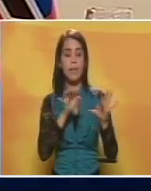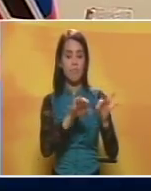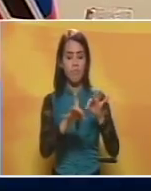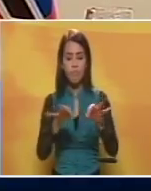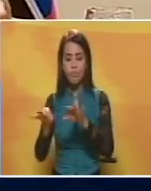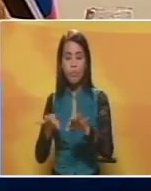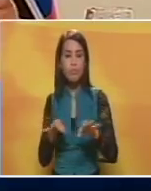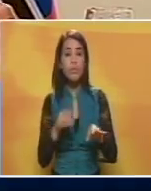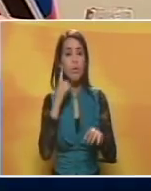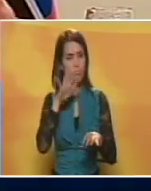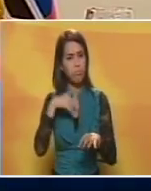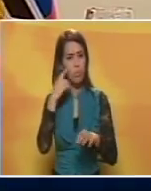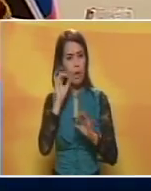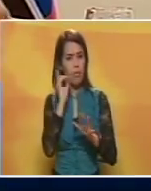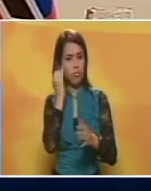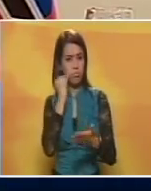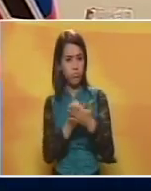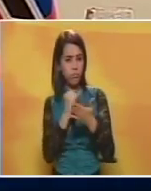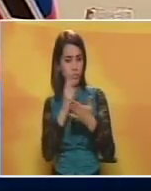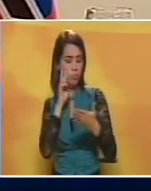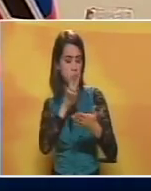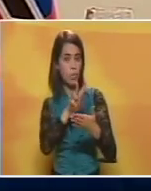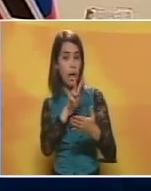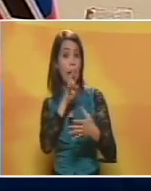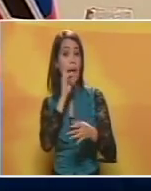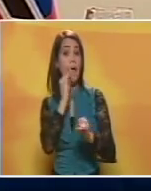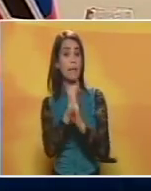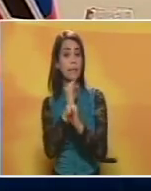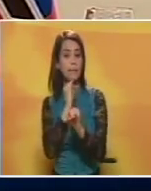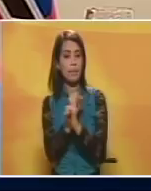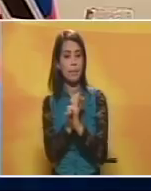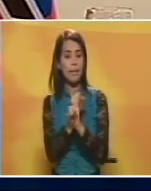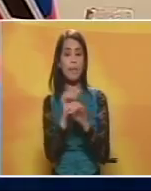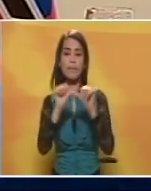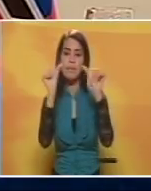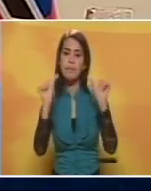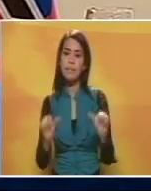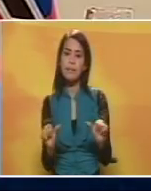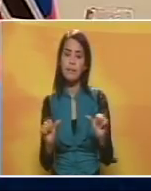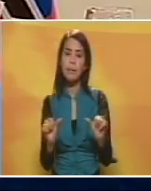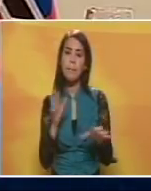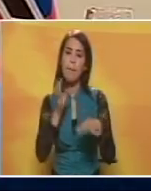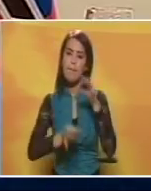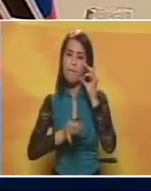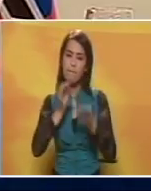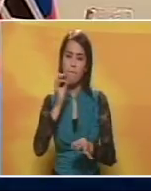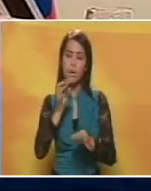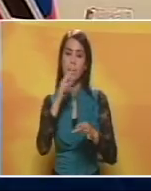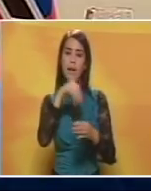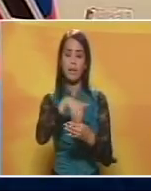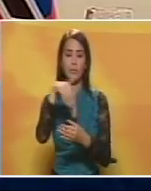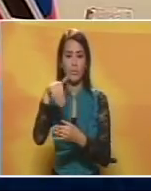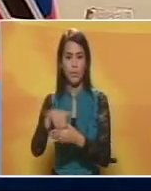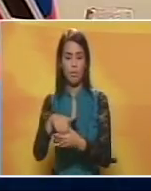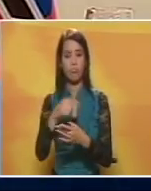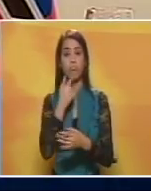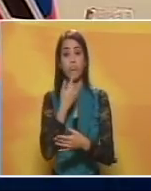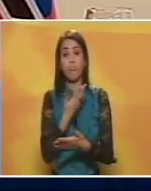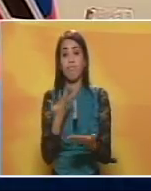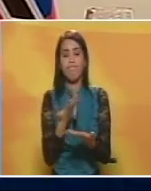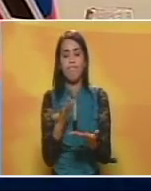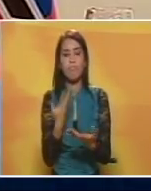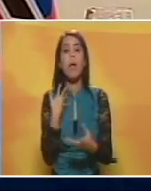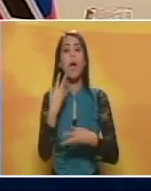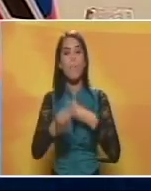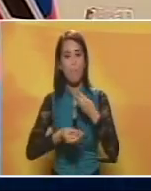que pueden también verificarse en el sistema automatizado de fiscalización electoral. Es decir,